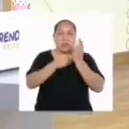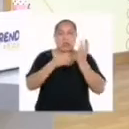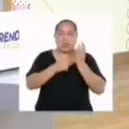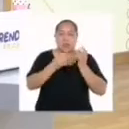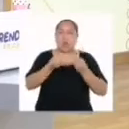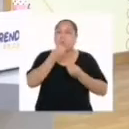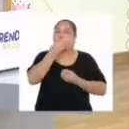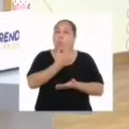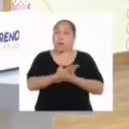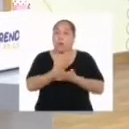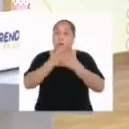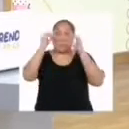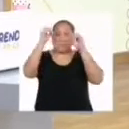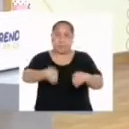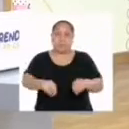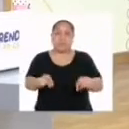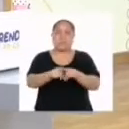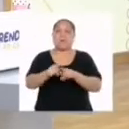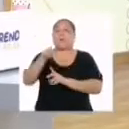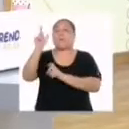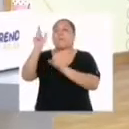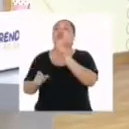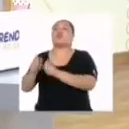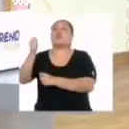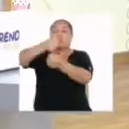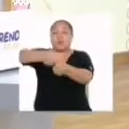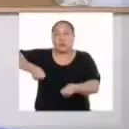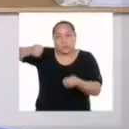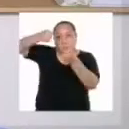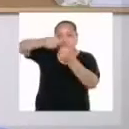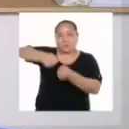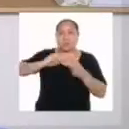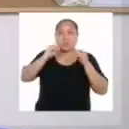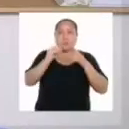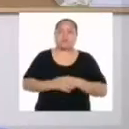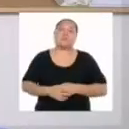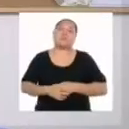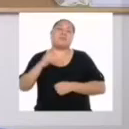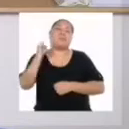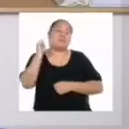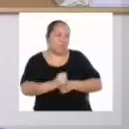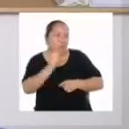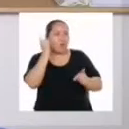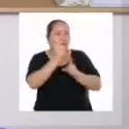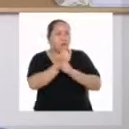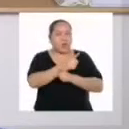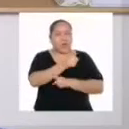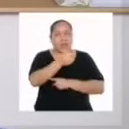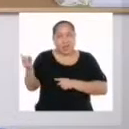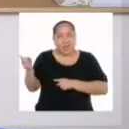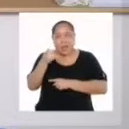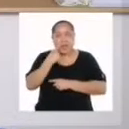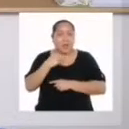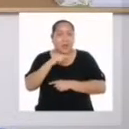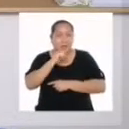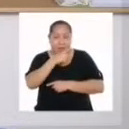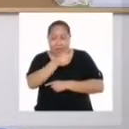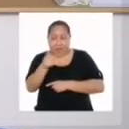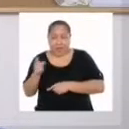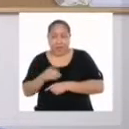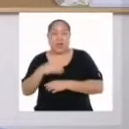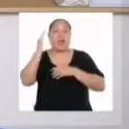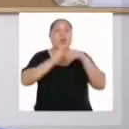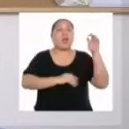bien implementada y claro, a las campesinas y los campesinos que la trabajan. Por supuesto, ellas y ellos las